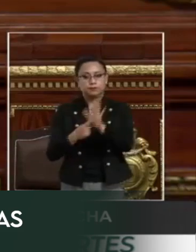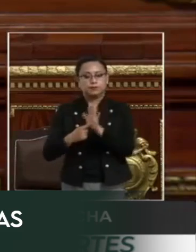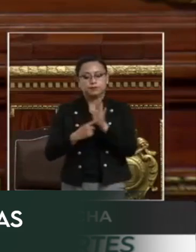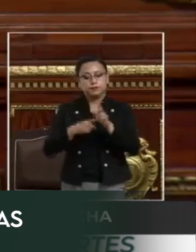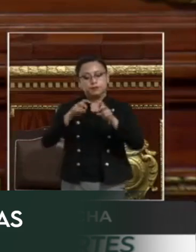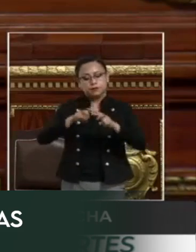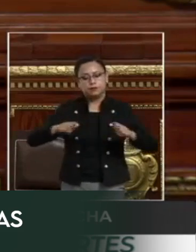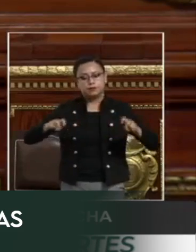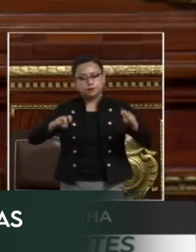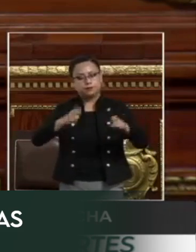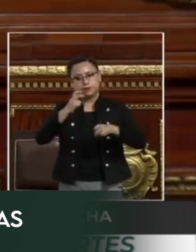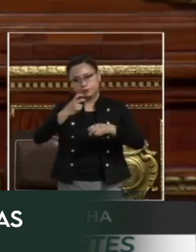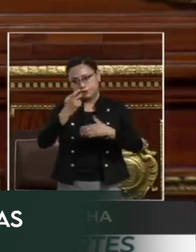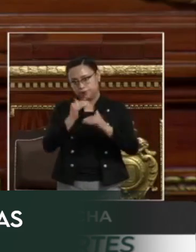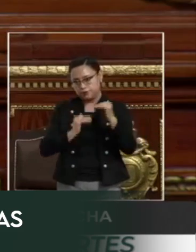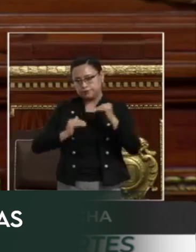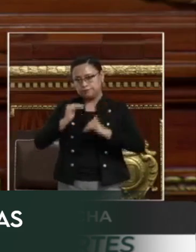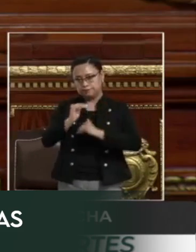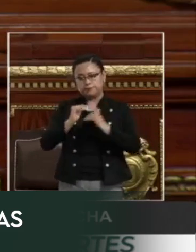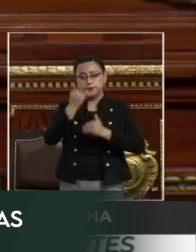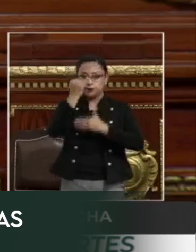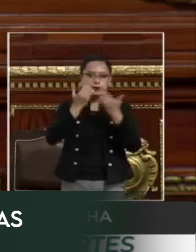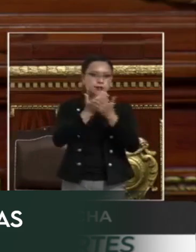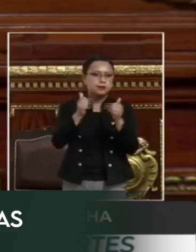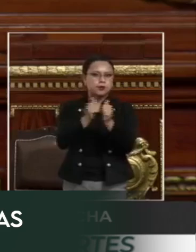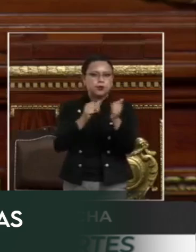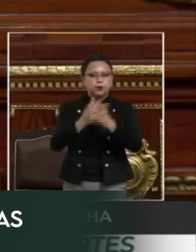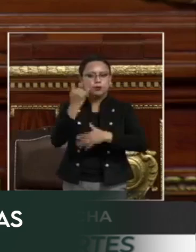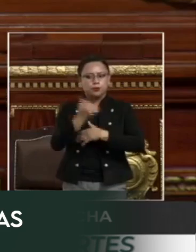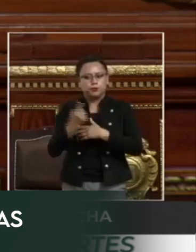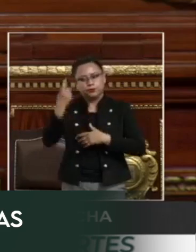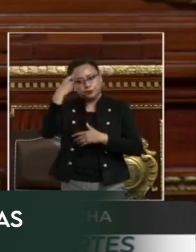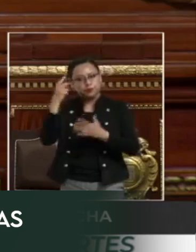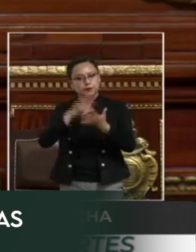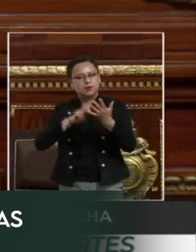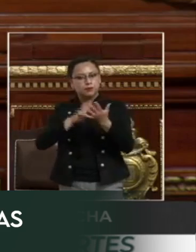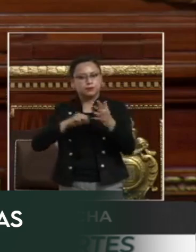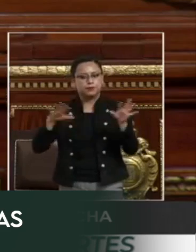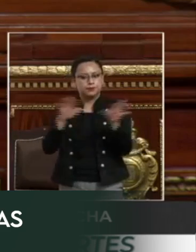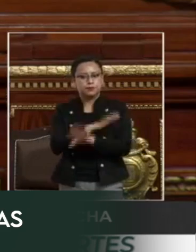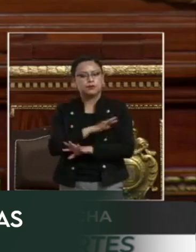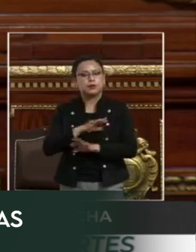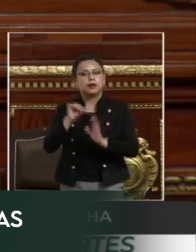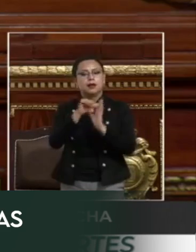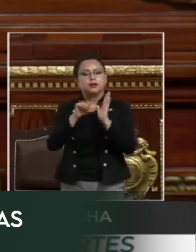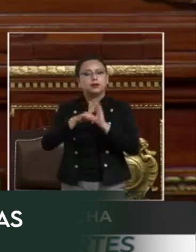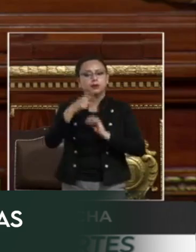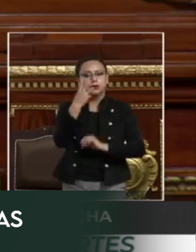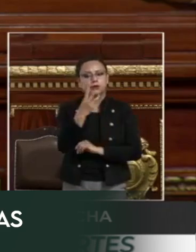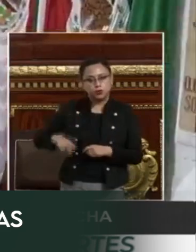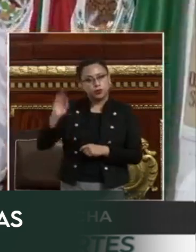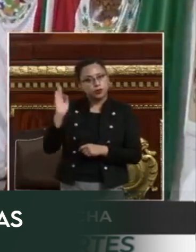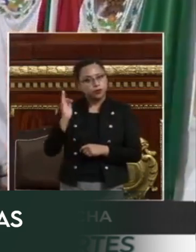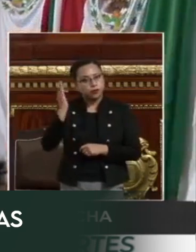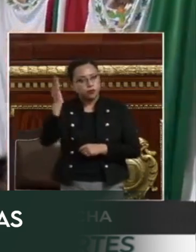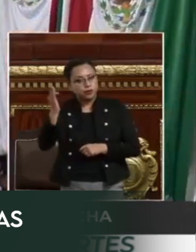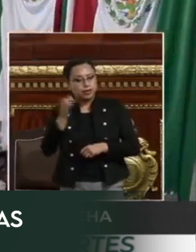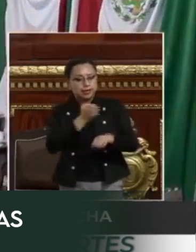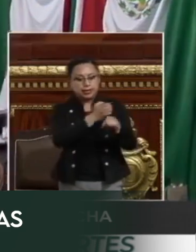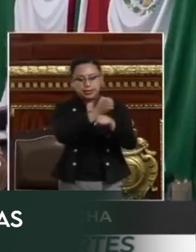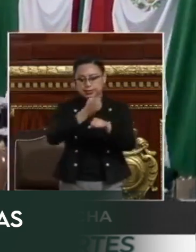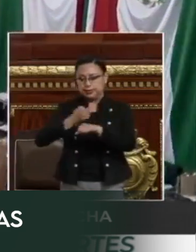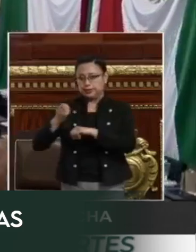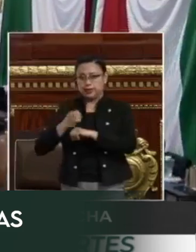capital, actualizando y modificando distintos términos, con lo que se robustece y fortalecen las atribuciones de la persona titular de la Dirección de